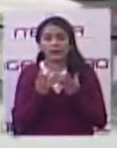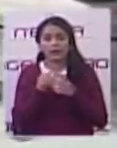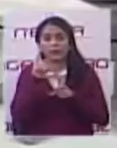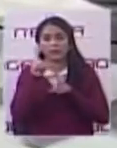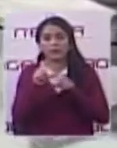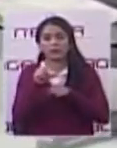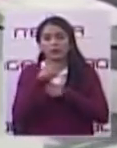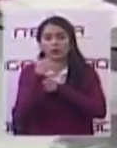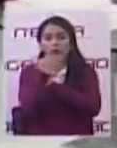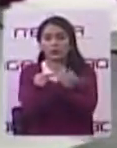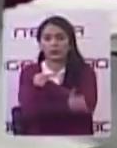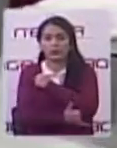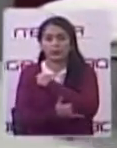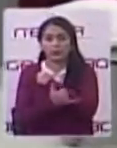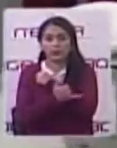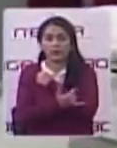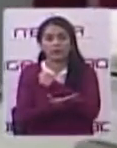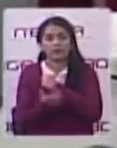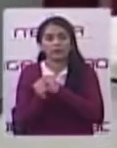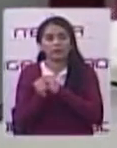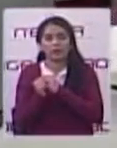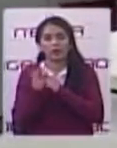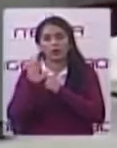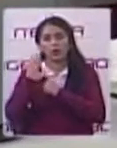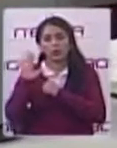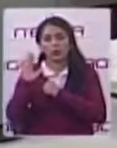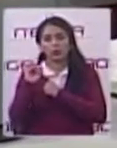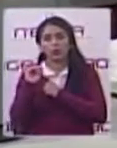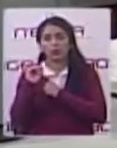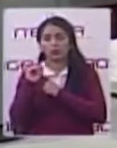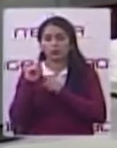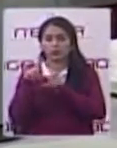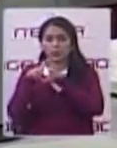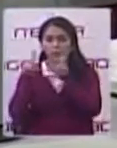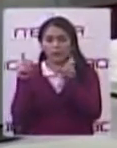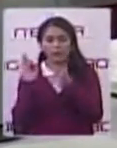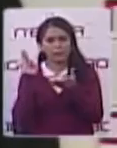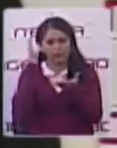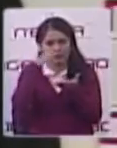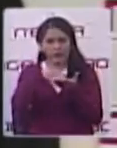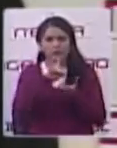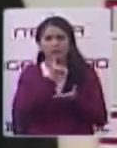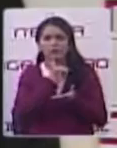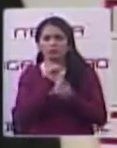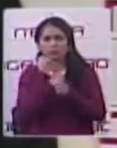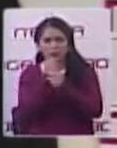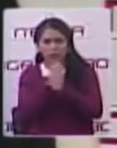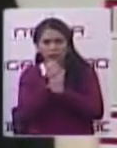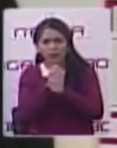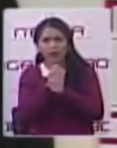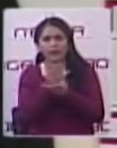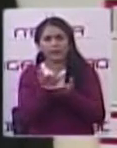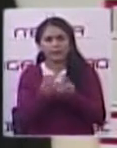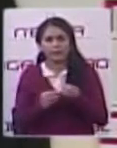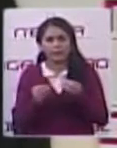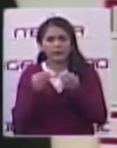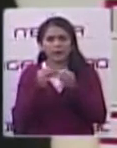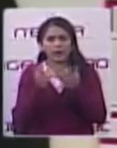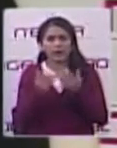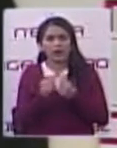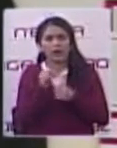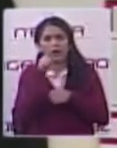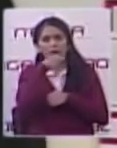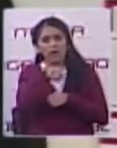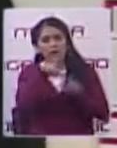y a personas que vayan a ir de otros países a generar empleo, a crear empresas, a comprar tal vez compañías que ya